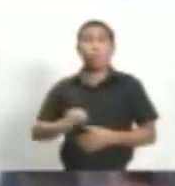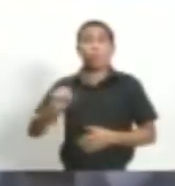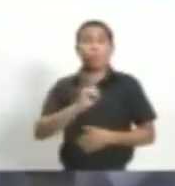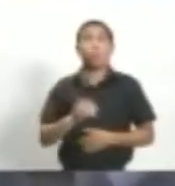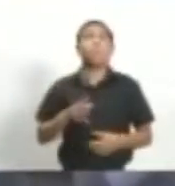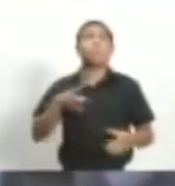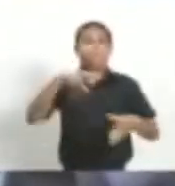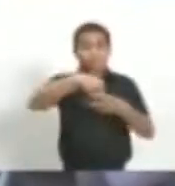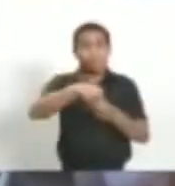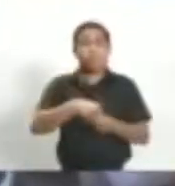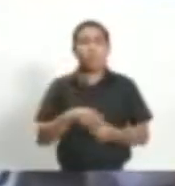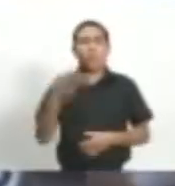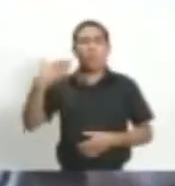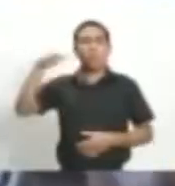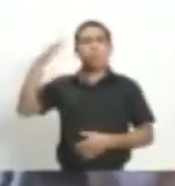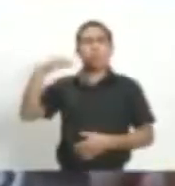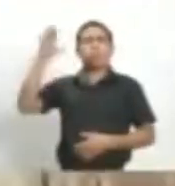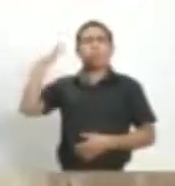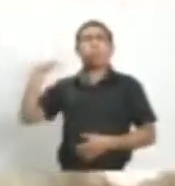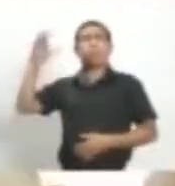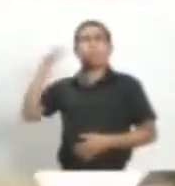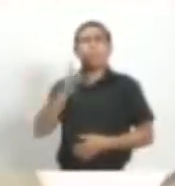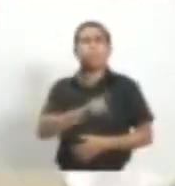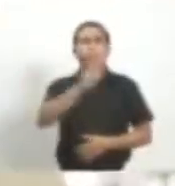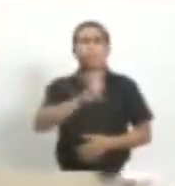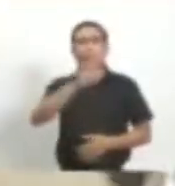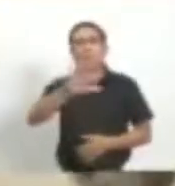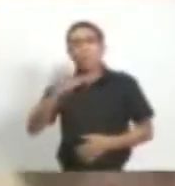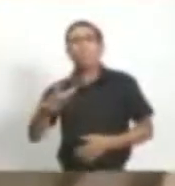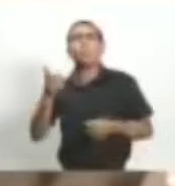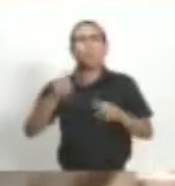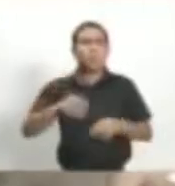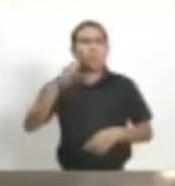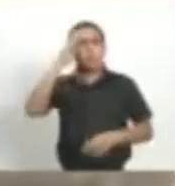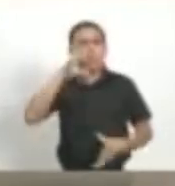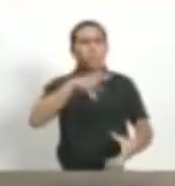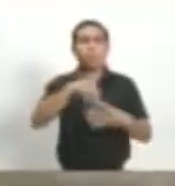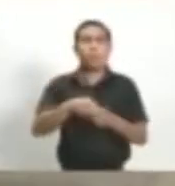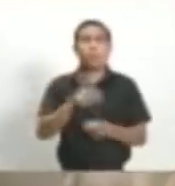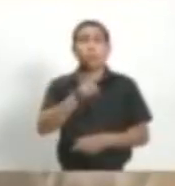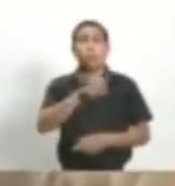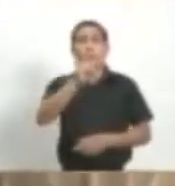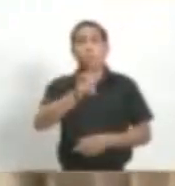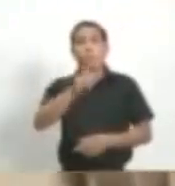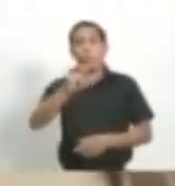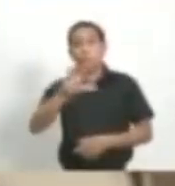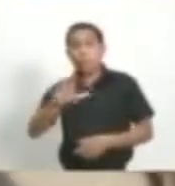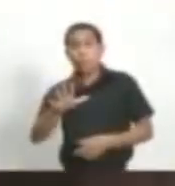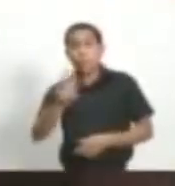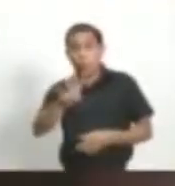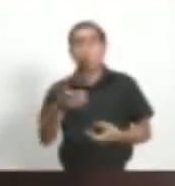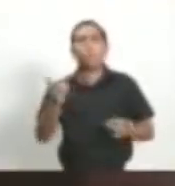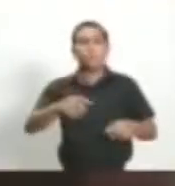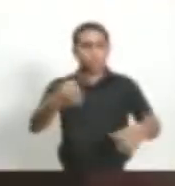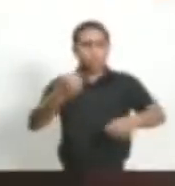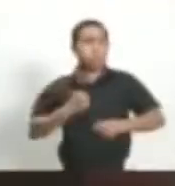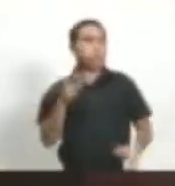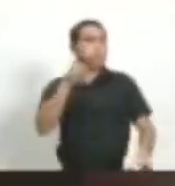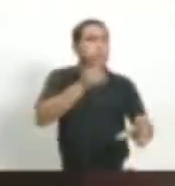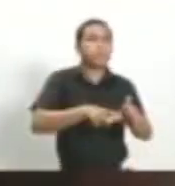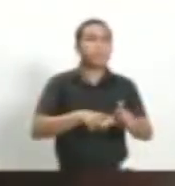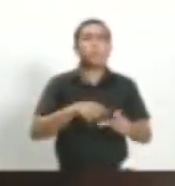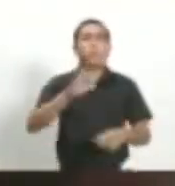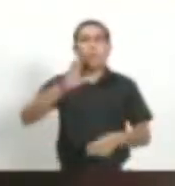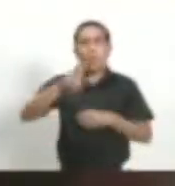de la Escuela Militar en 1955. En 1994 se convirtió en comandante del ejército. Dos años después fue